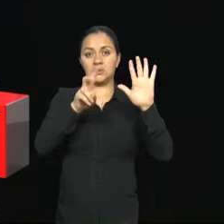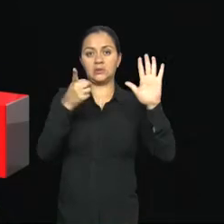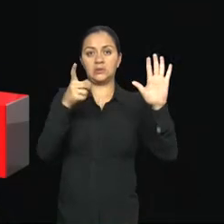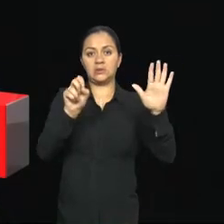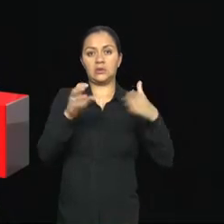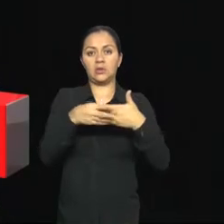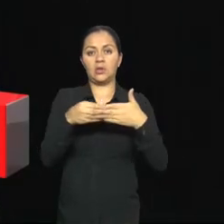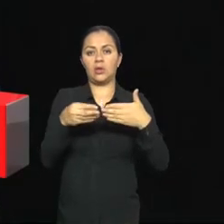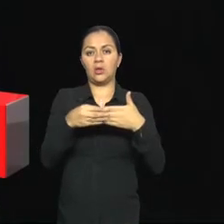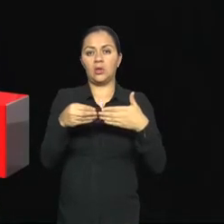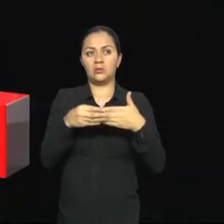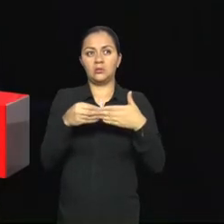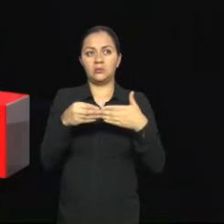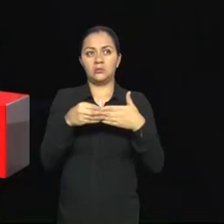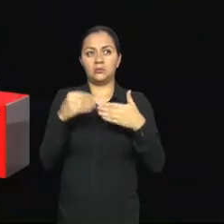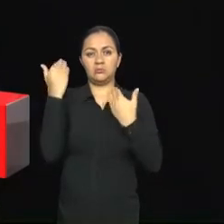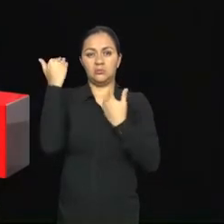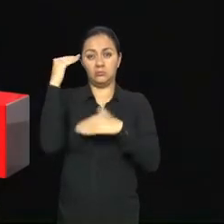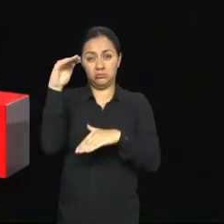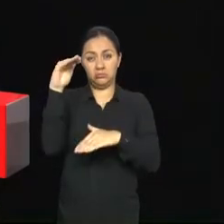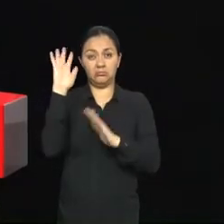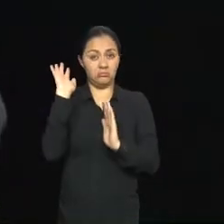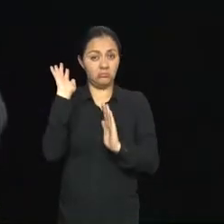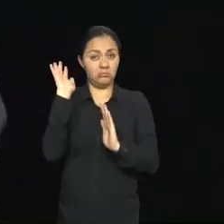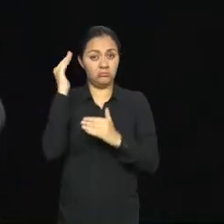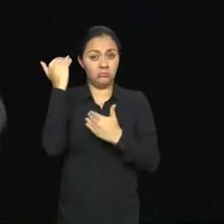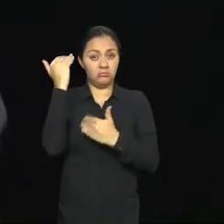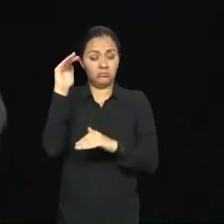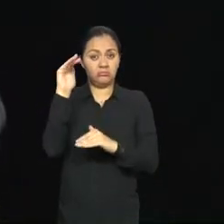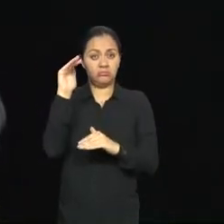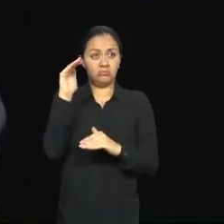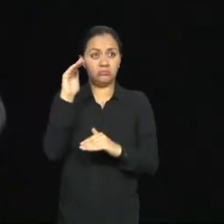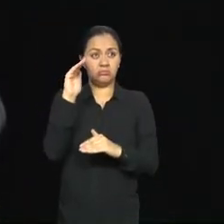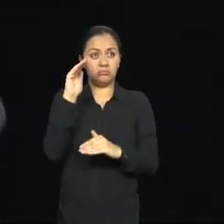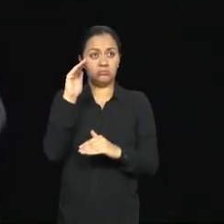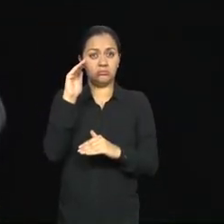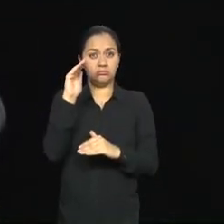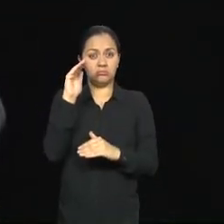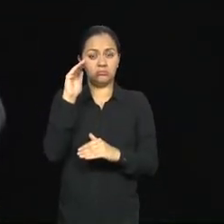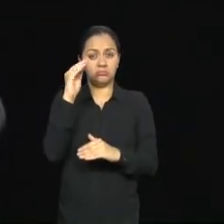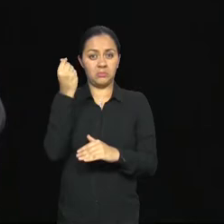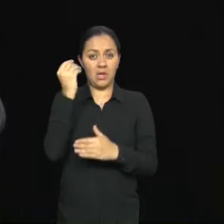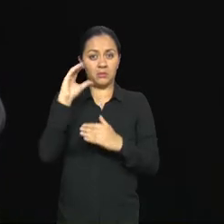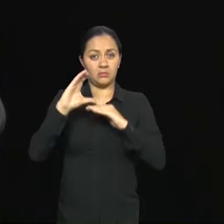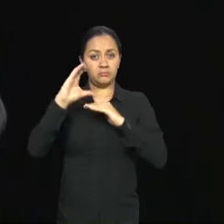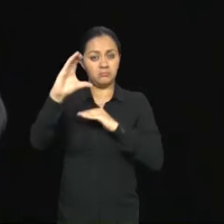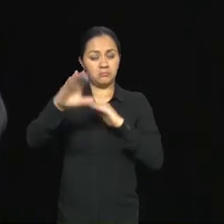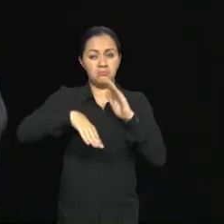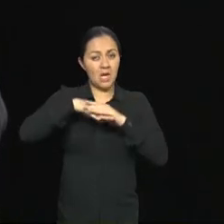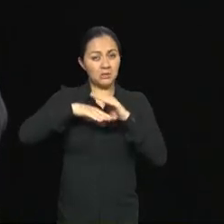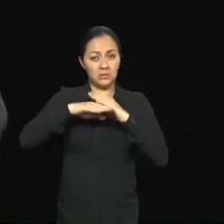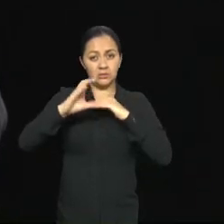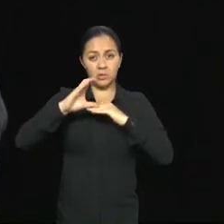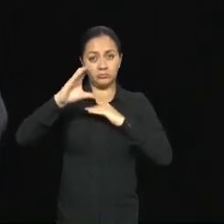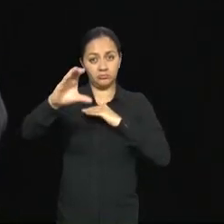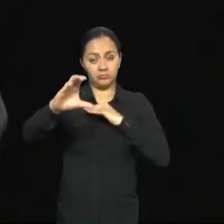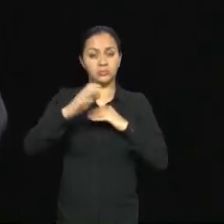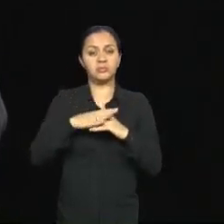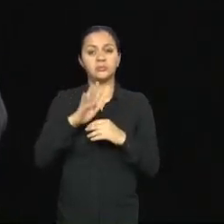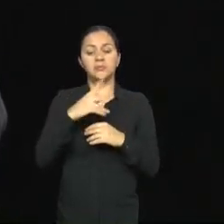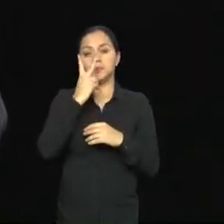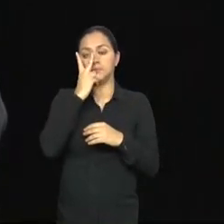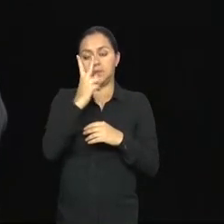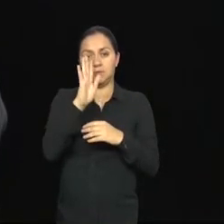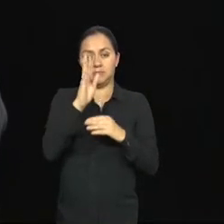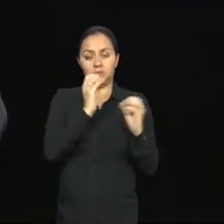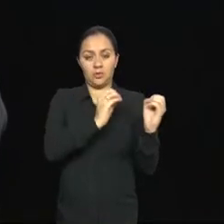$760. ¿Cuántos son, creo, hasta un global, ¿no es cierto? Que es lo que tiene el máximo de recuperación. Sí, a ver, vamos en orden.